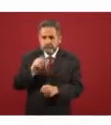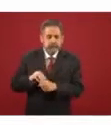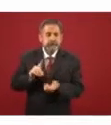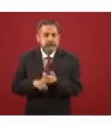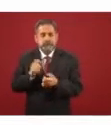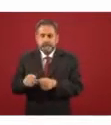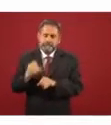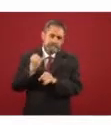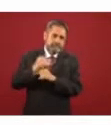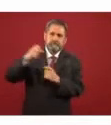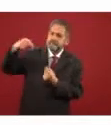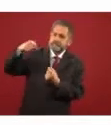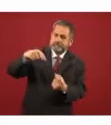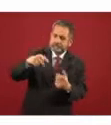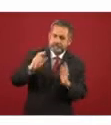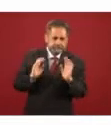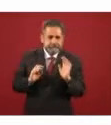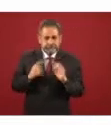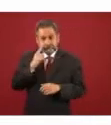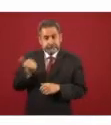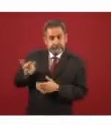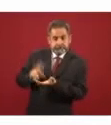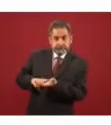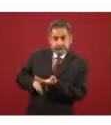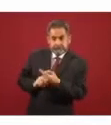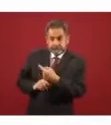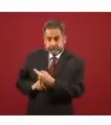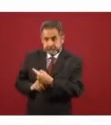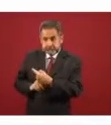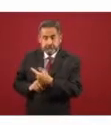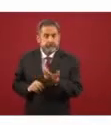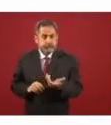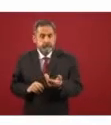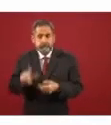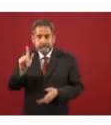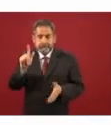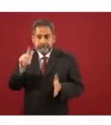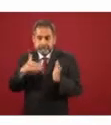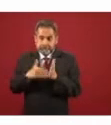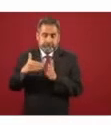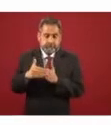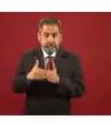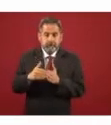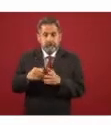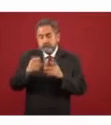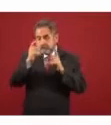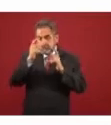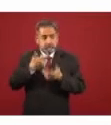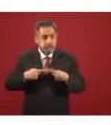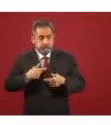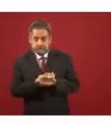también internet satelital. Ahí están los montos: el combustible, 70 millones, el sueldo de